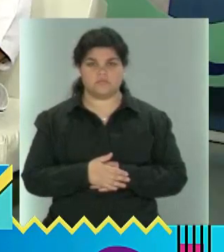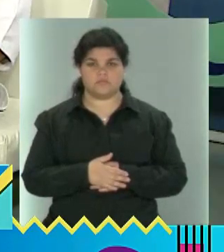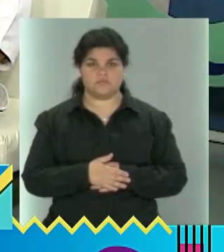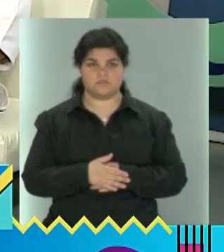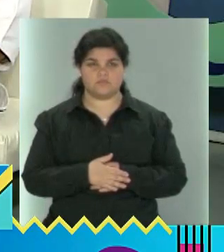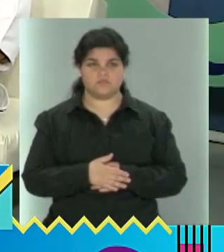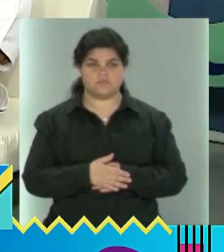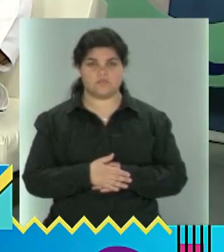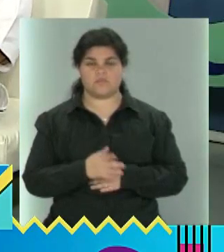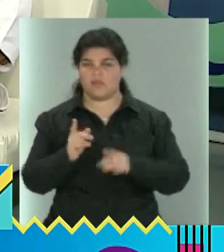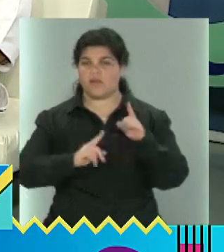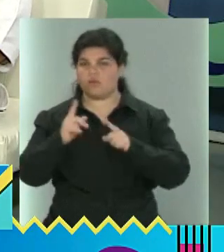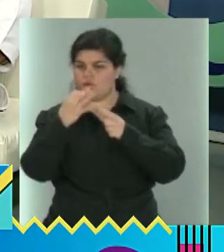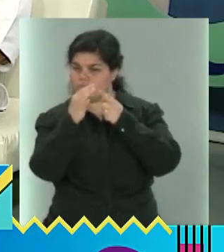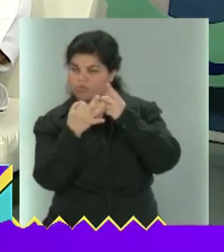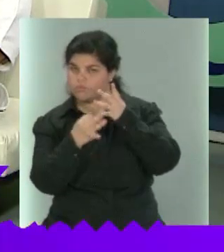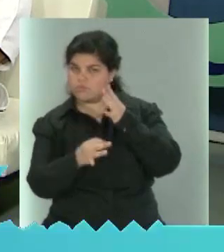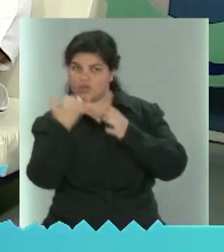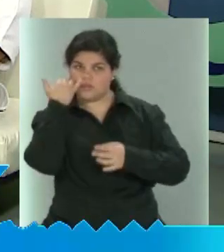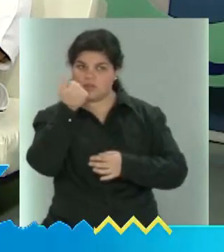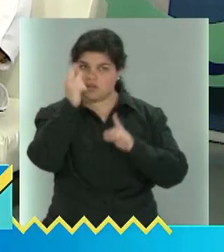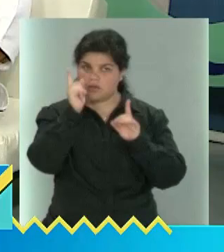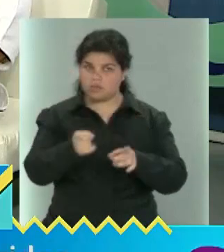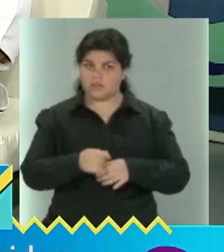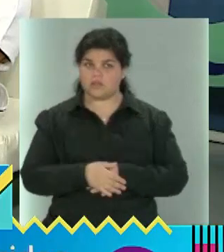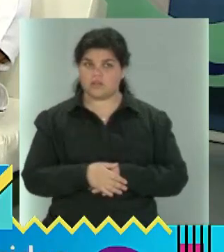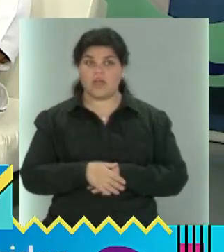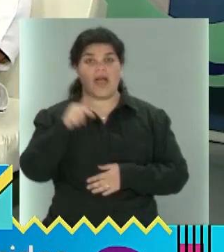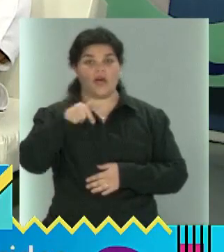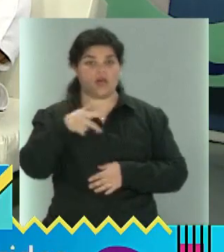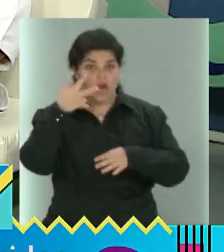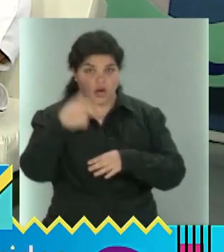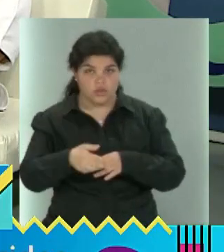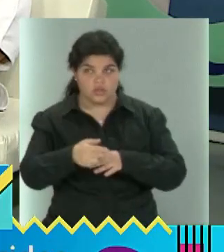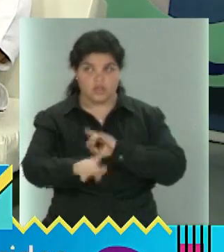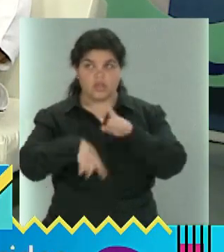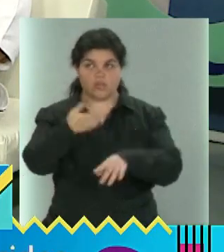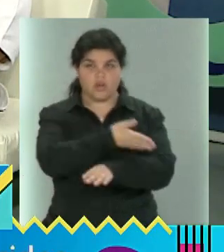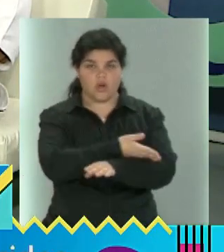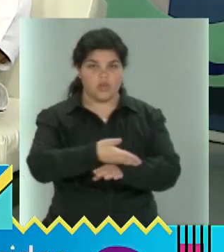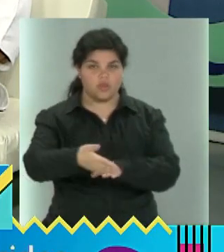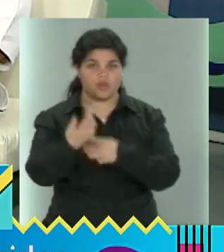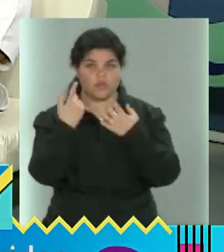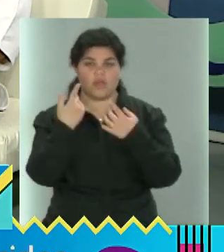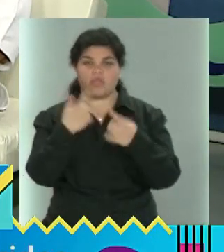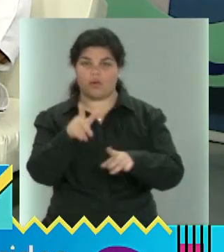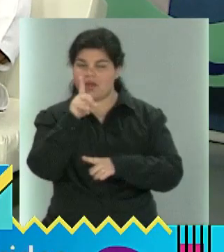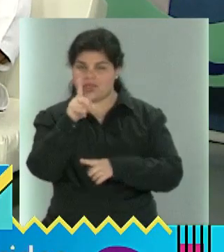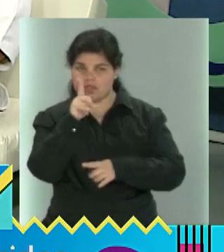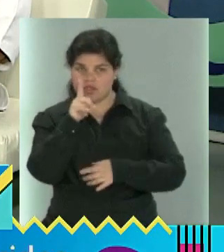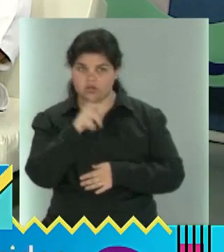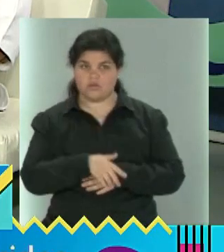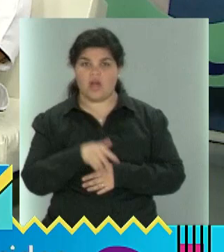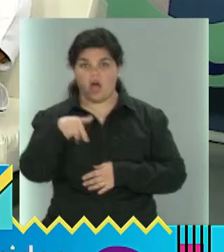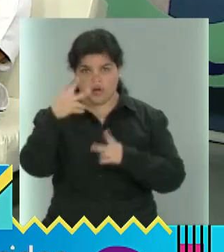esos algunos tips ya para arrancar con este programa. Nos vamos a tener que ir a un corte, pero vamos a continuar, por supuesto, en distintos parecidos. Vamos a una pausa y